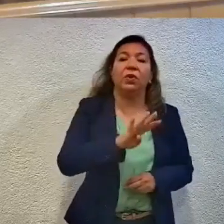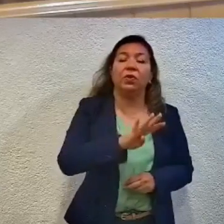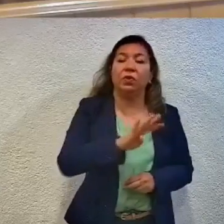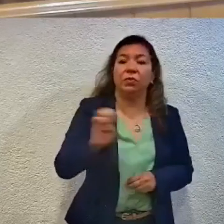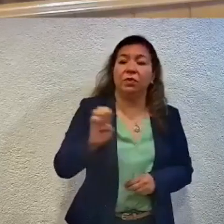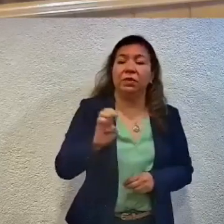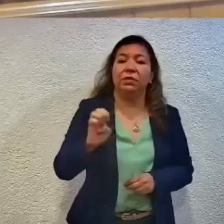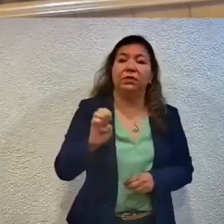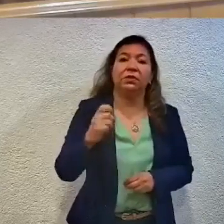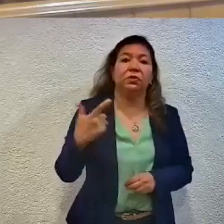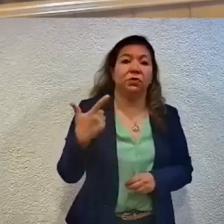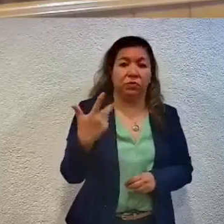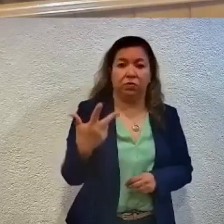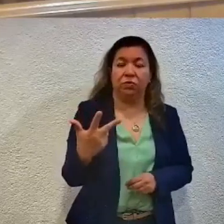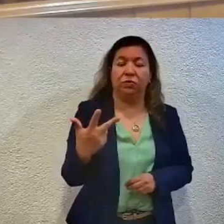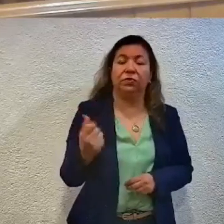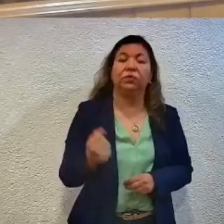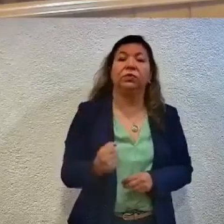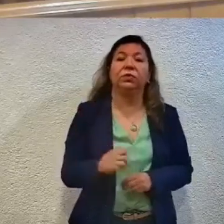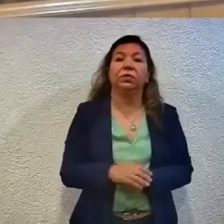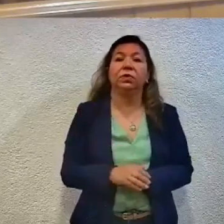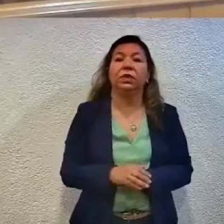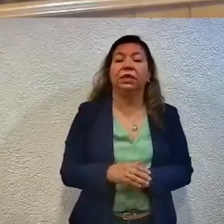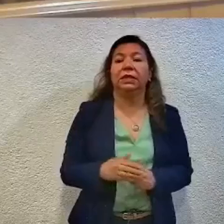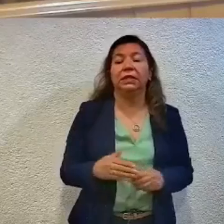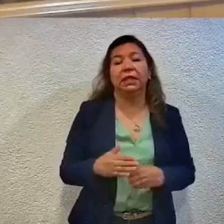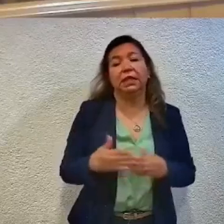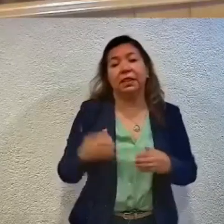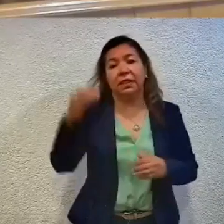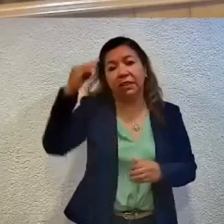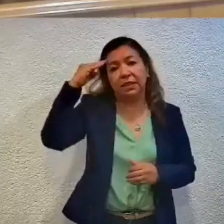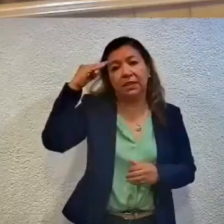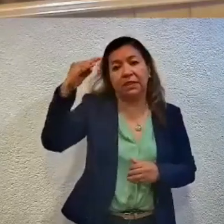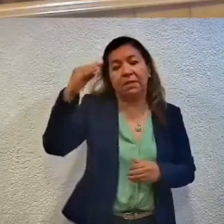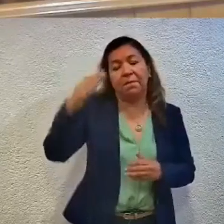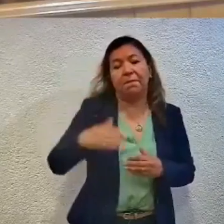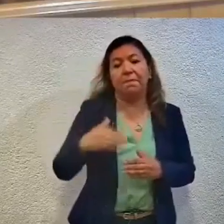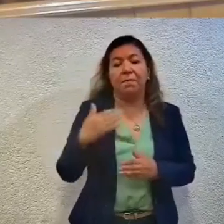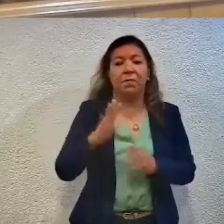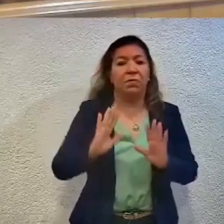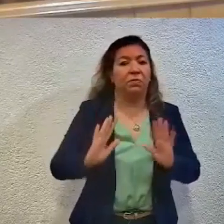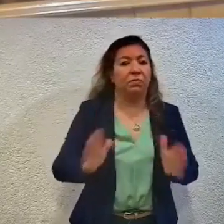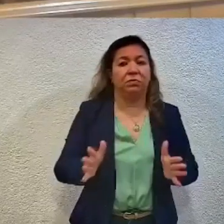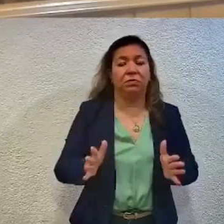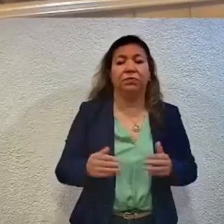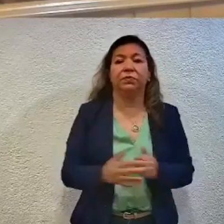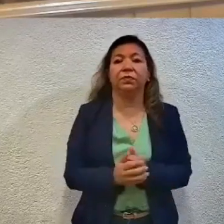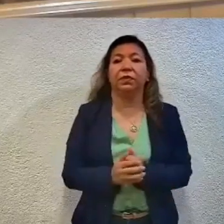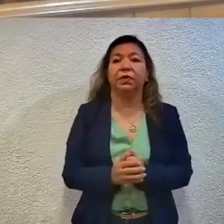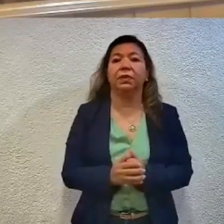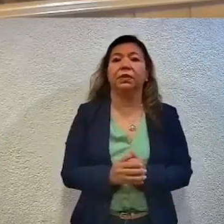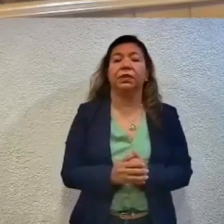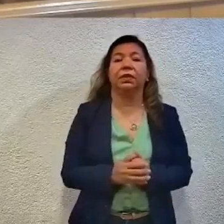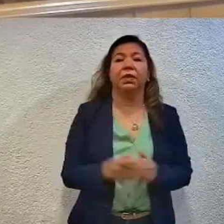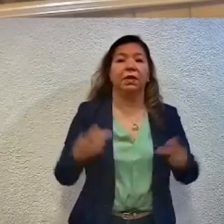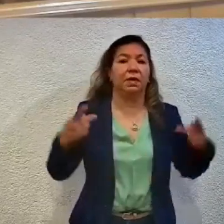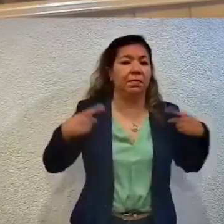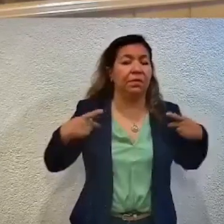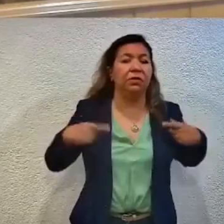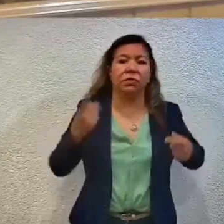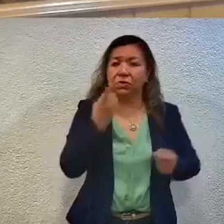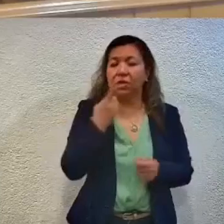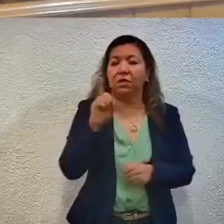508/CDE8/2024, por lo que hace a la extemporaneidad en la presentación de la solicitud del actor adoptada por la responsable. Sin